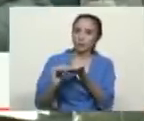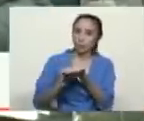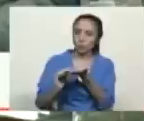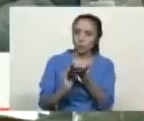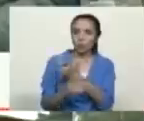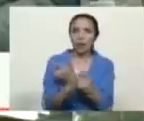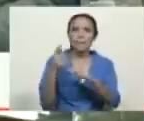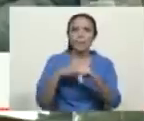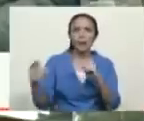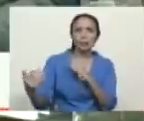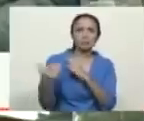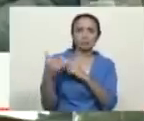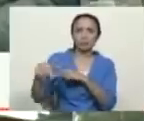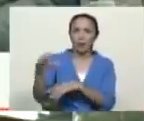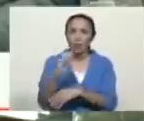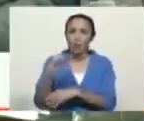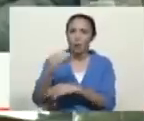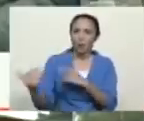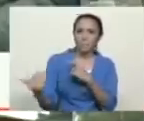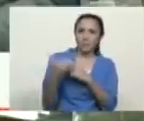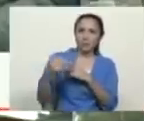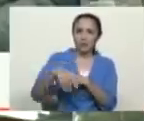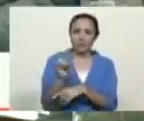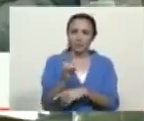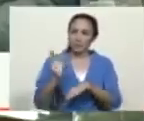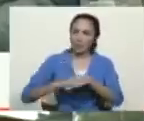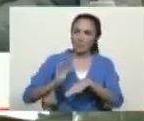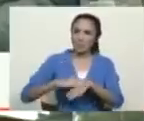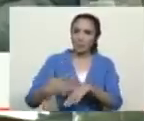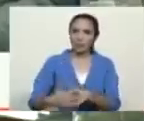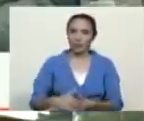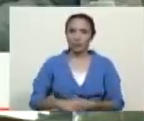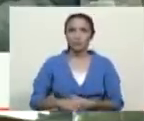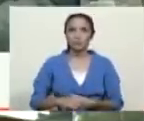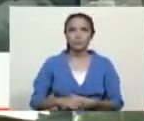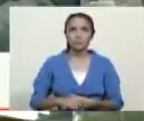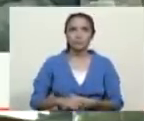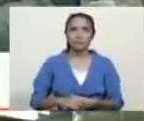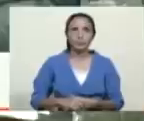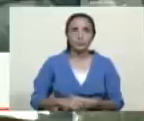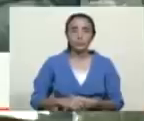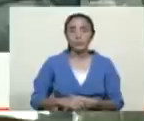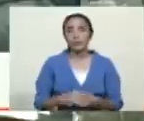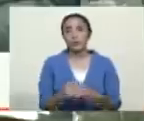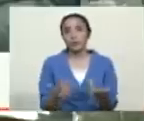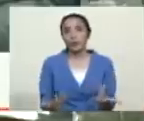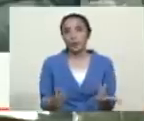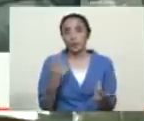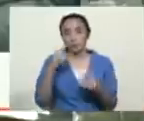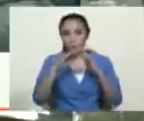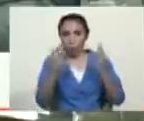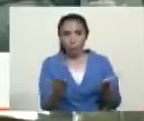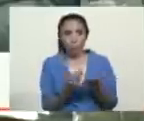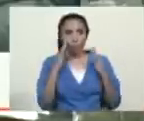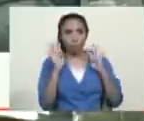Venezuela. Y esto podría tener consecuencias impredecibles para la región y para el mundo.